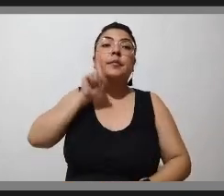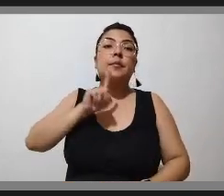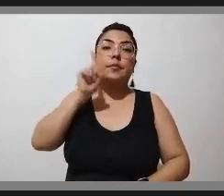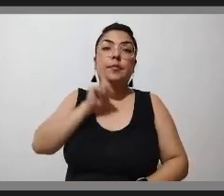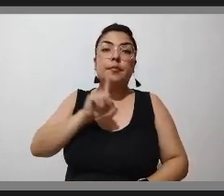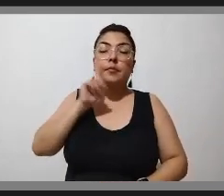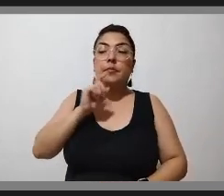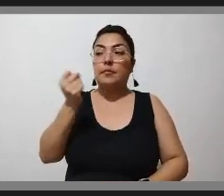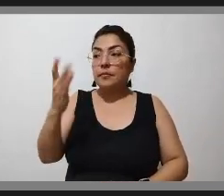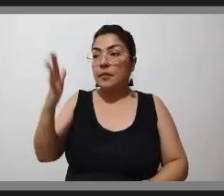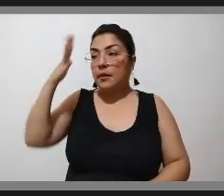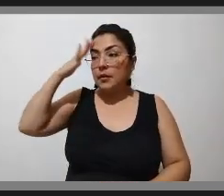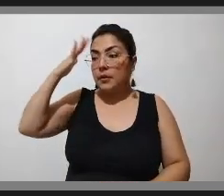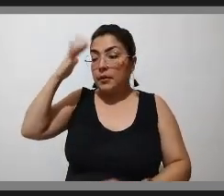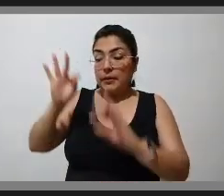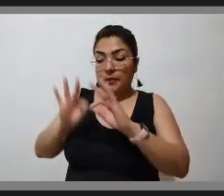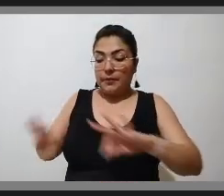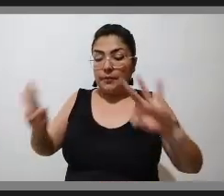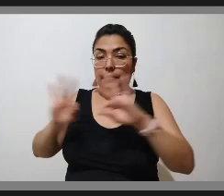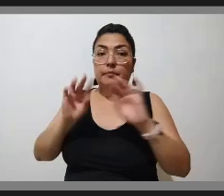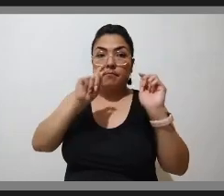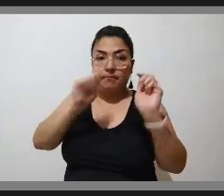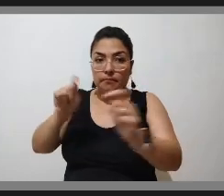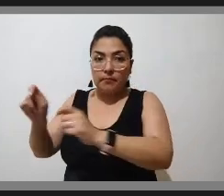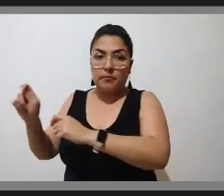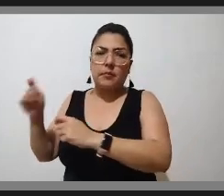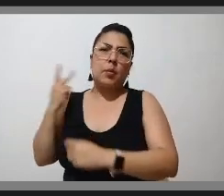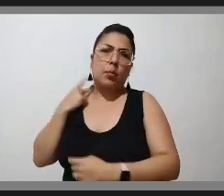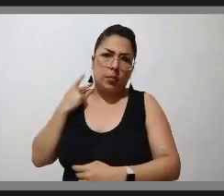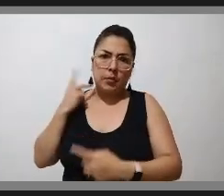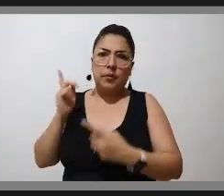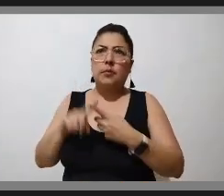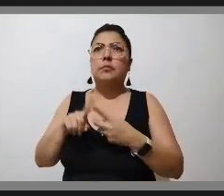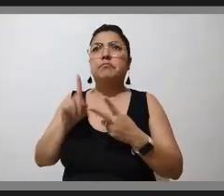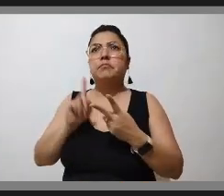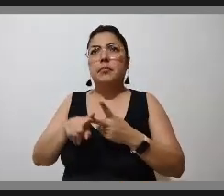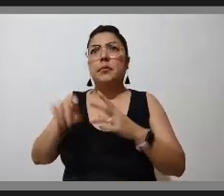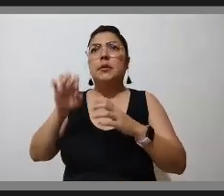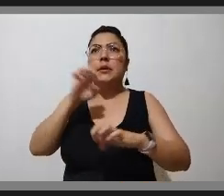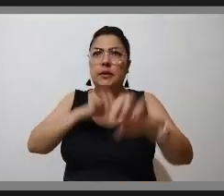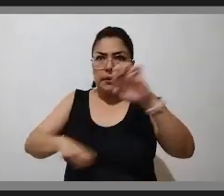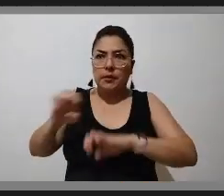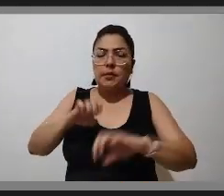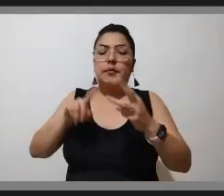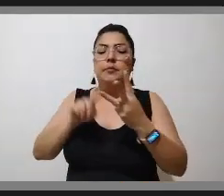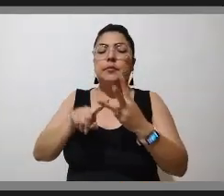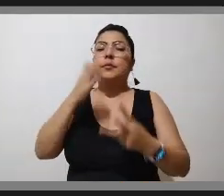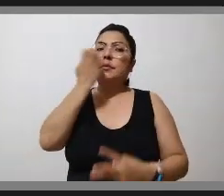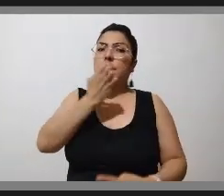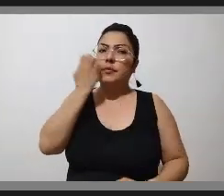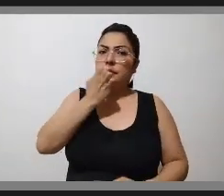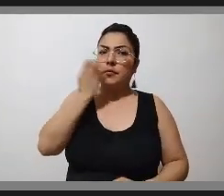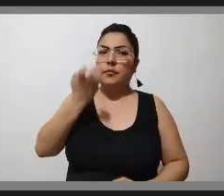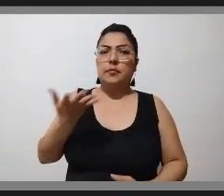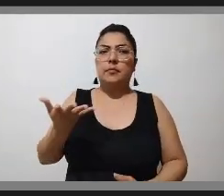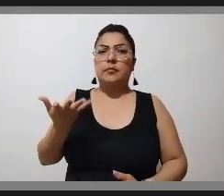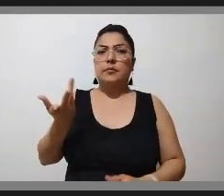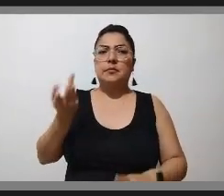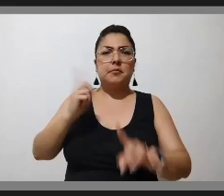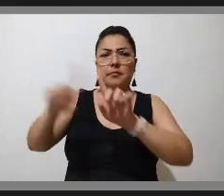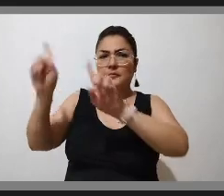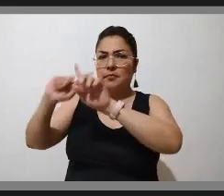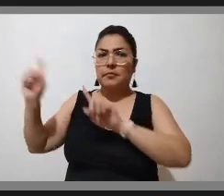en cargos importantes de decisión, no nada más políticos, también en las empresas, también en las escuelas, también en